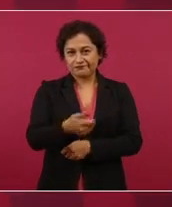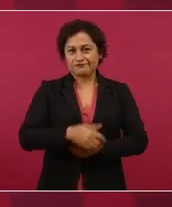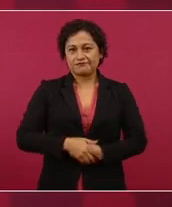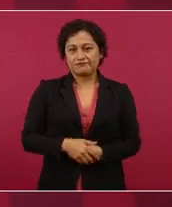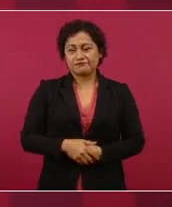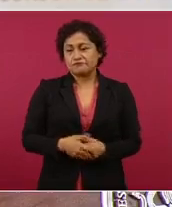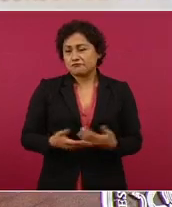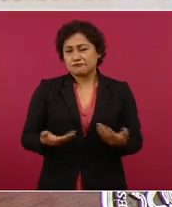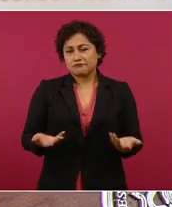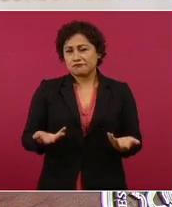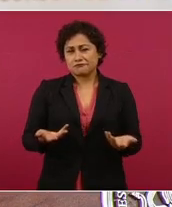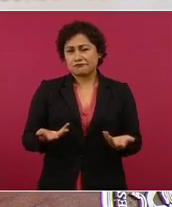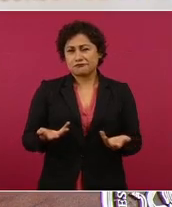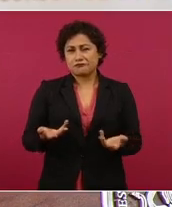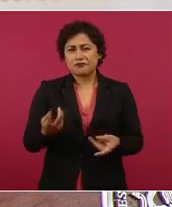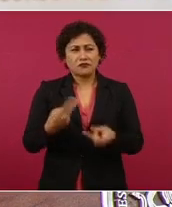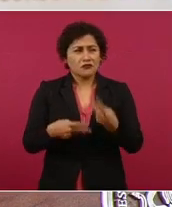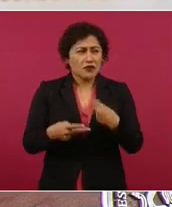ni va a pasar.